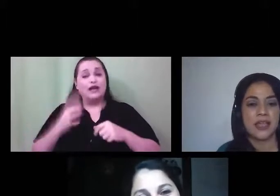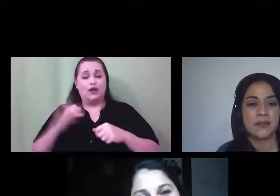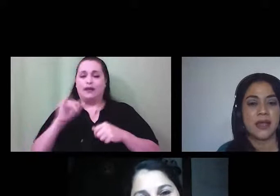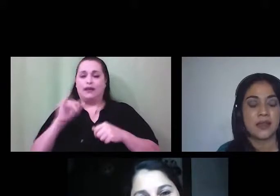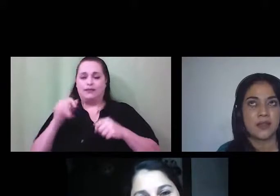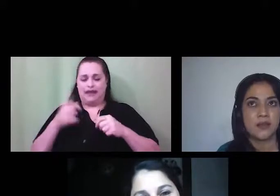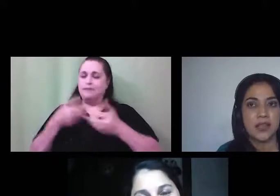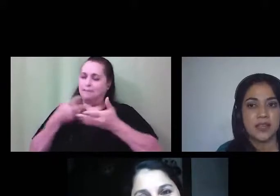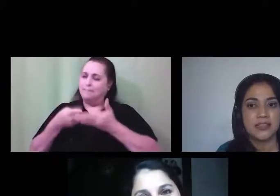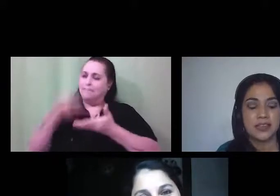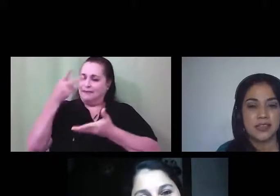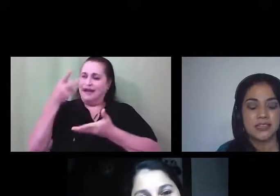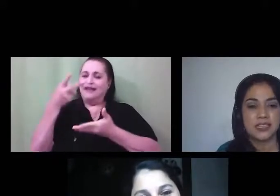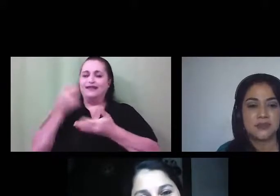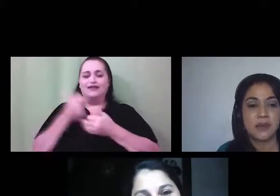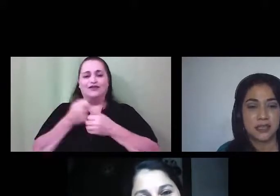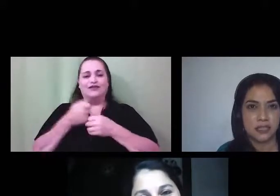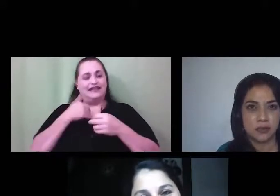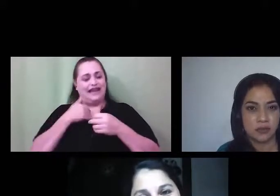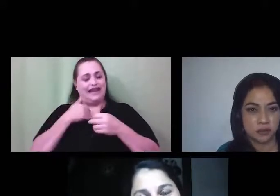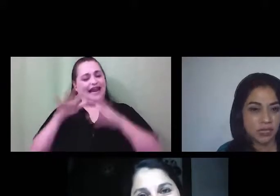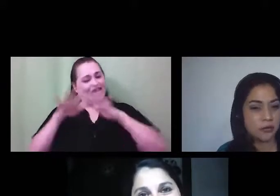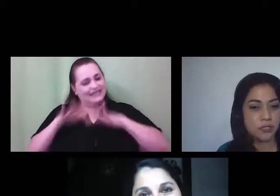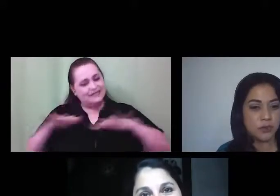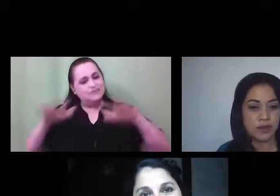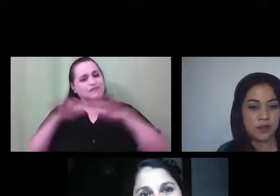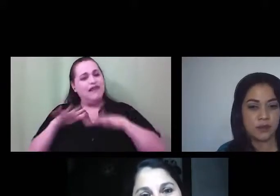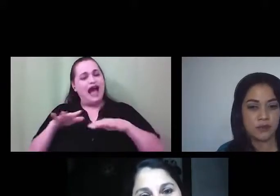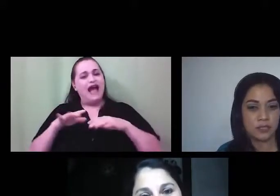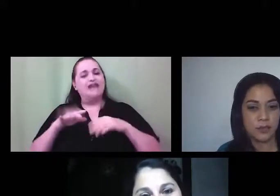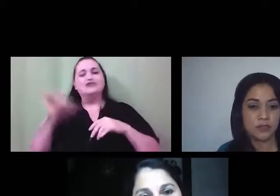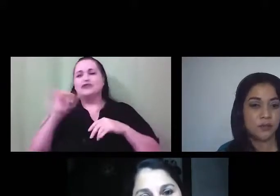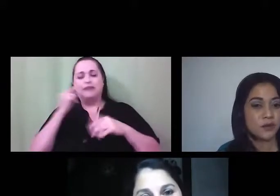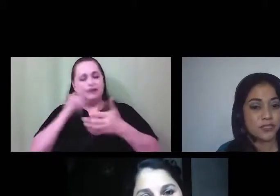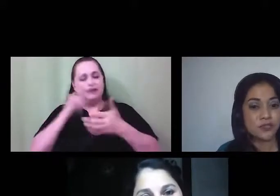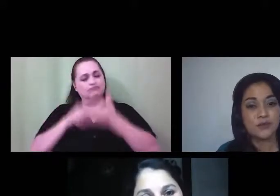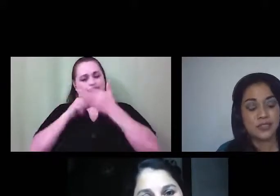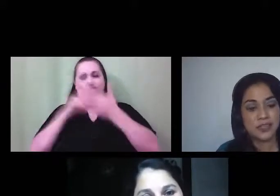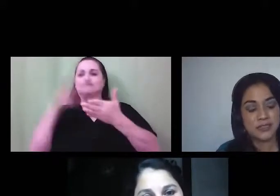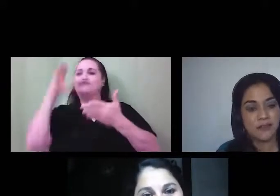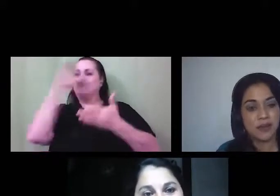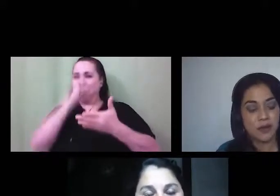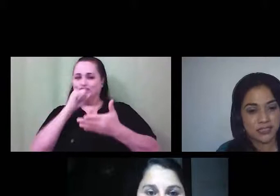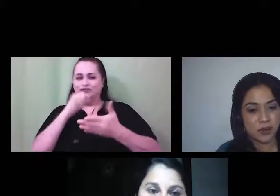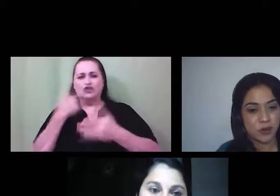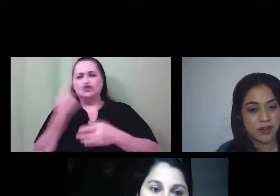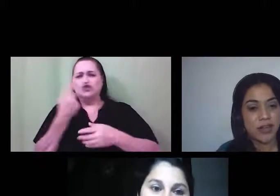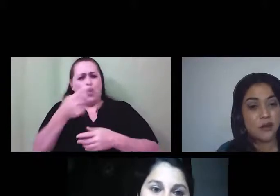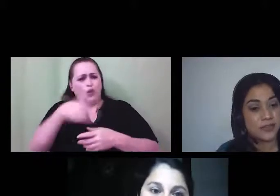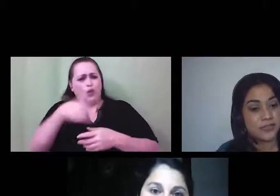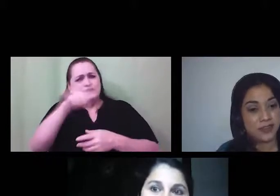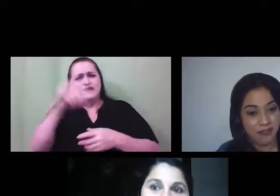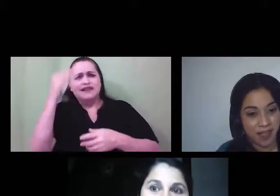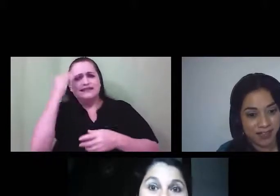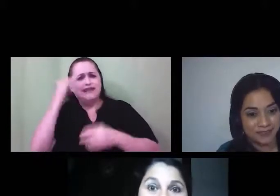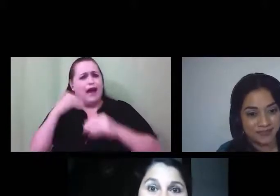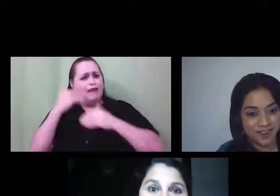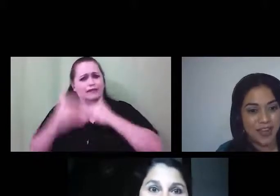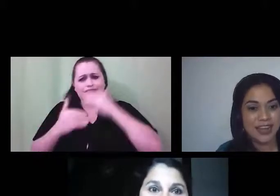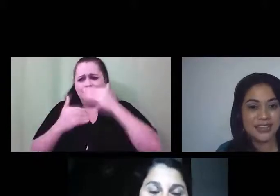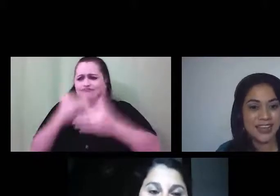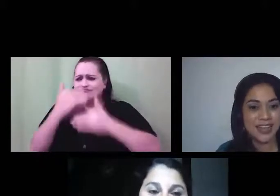válido, ¿verdad? Es válido tener este espacio donde incluso hay reconocimiento porque solo ustedes saben lo que se corre, lo que se